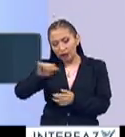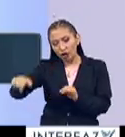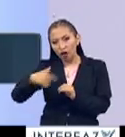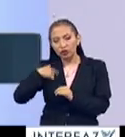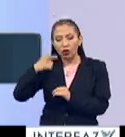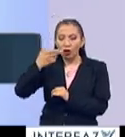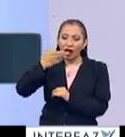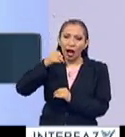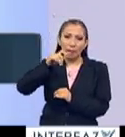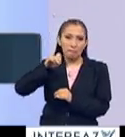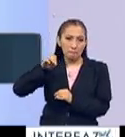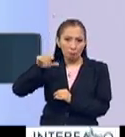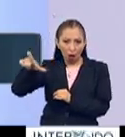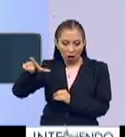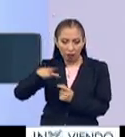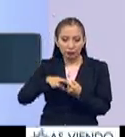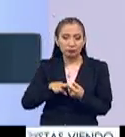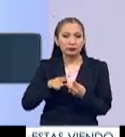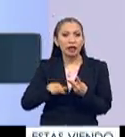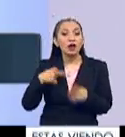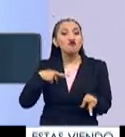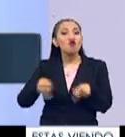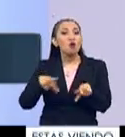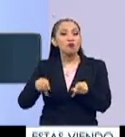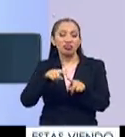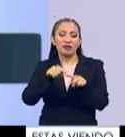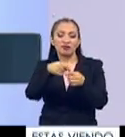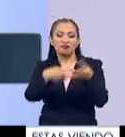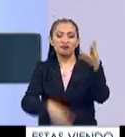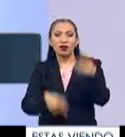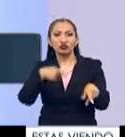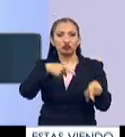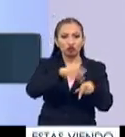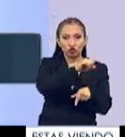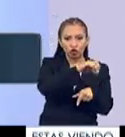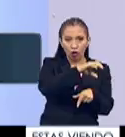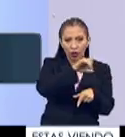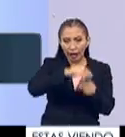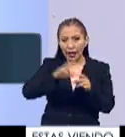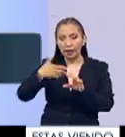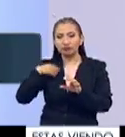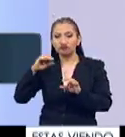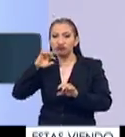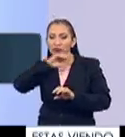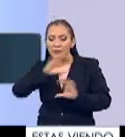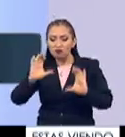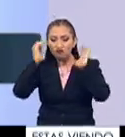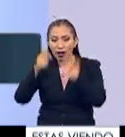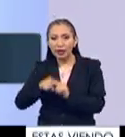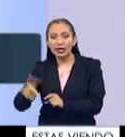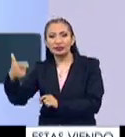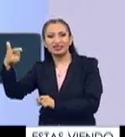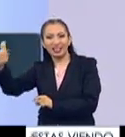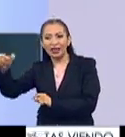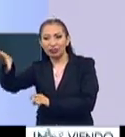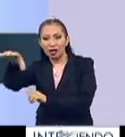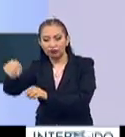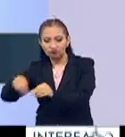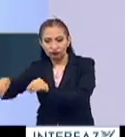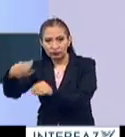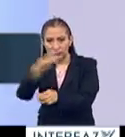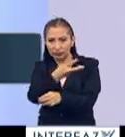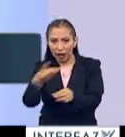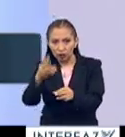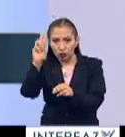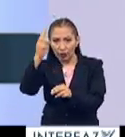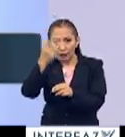Bueno, el handball también es parte de, y el fútbol en sus variantes, el fútbol soccer, el fútbol rápido y el fútbol 7 los manejamos dentro